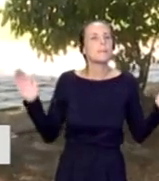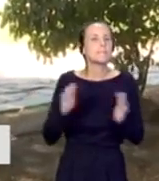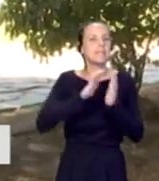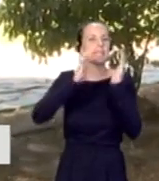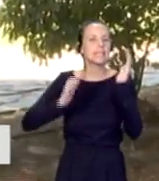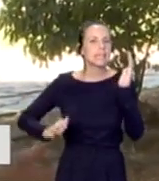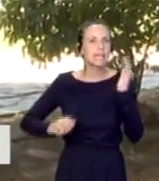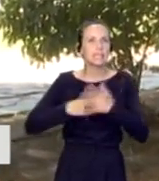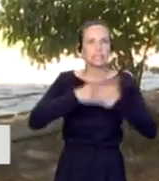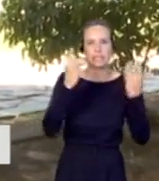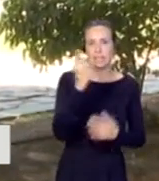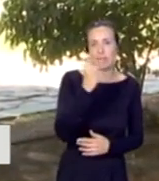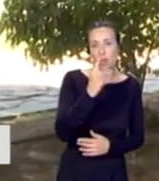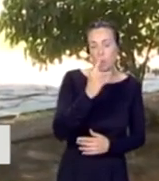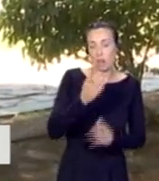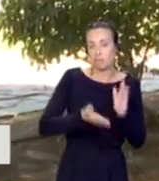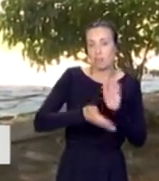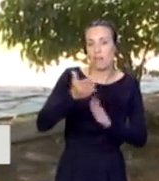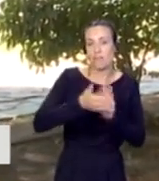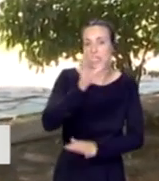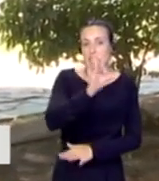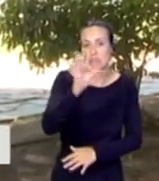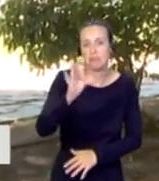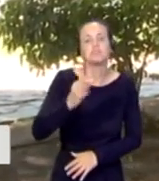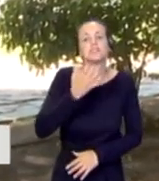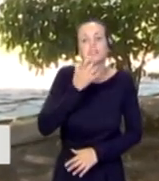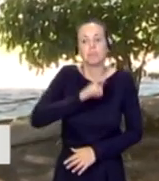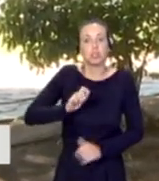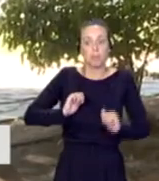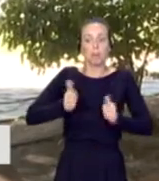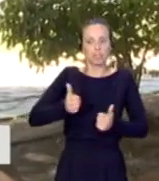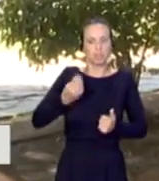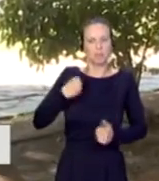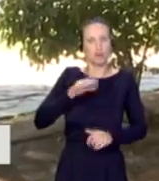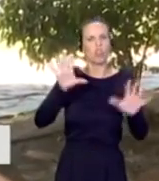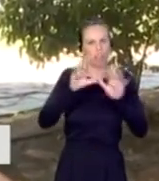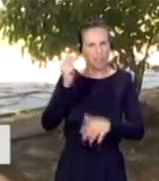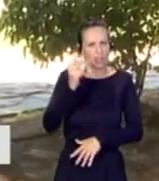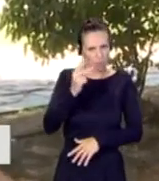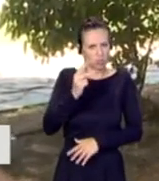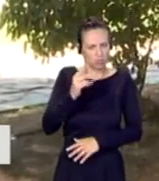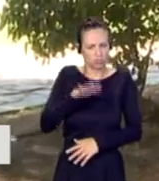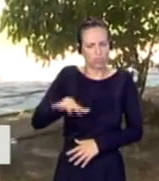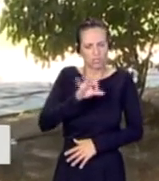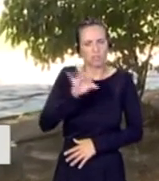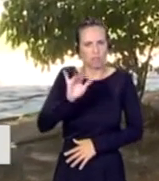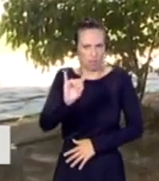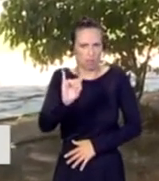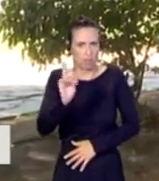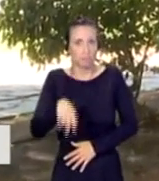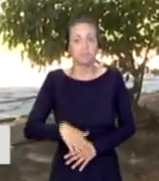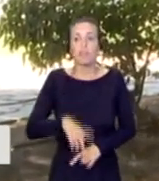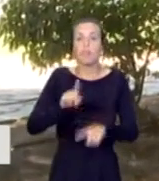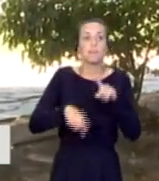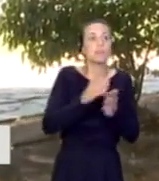San Sebastián, y la start para la gente que se inicia de 10 kilómetros también en San Sebastián. Hay recorridos para todos los gustos, está la distancia